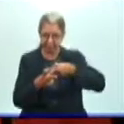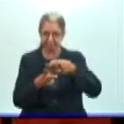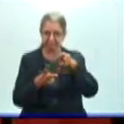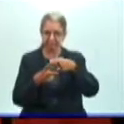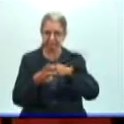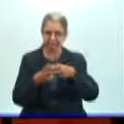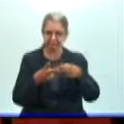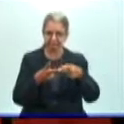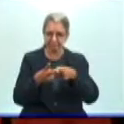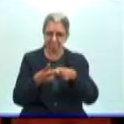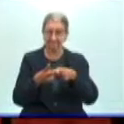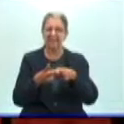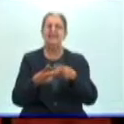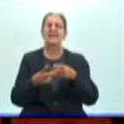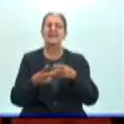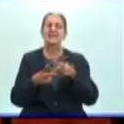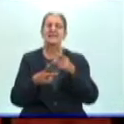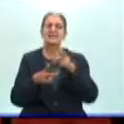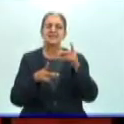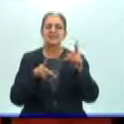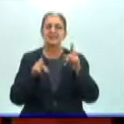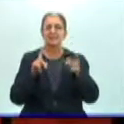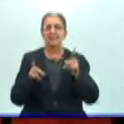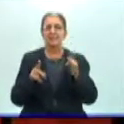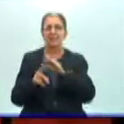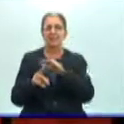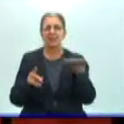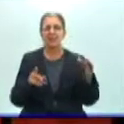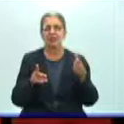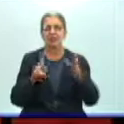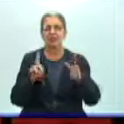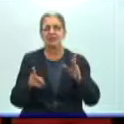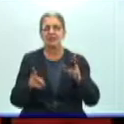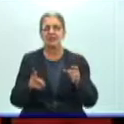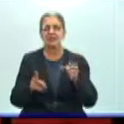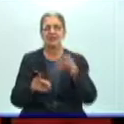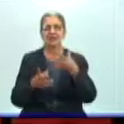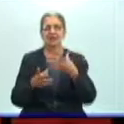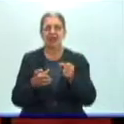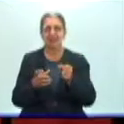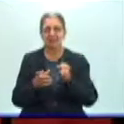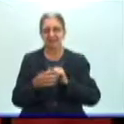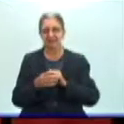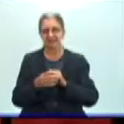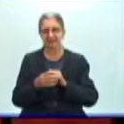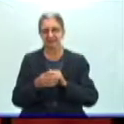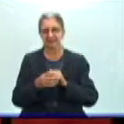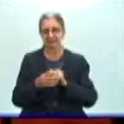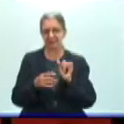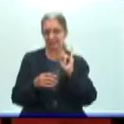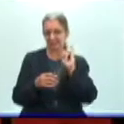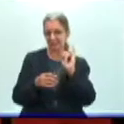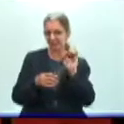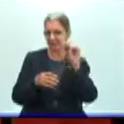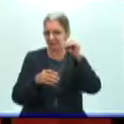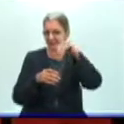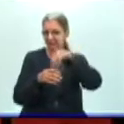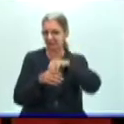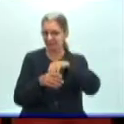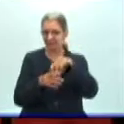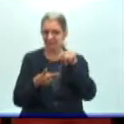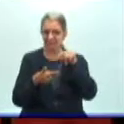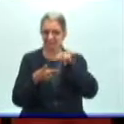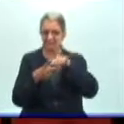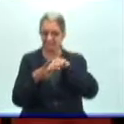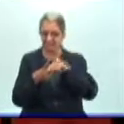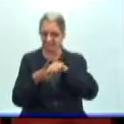segmentos secantes. Si estamos hablando de un ángulo inscrito, que recuerda que el vértice es